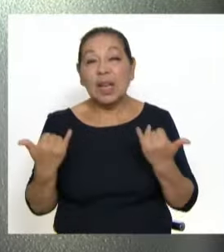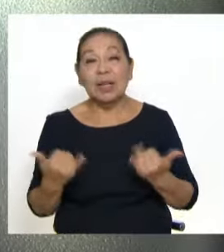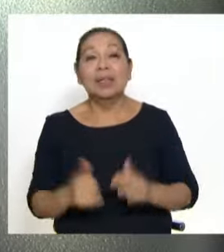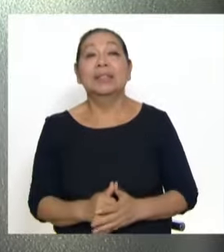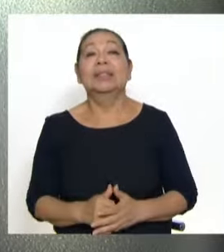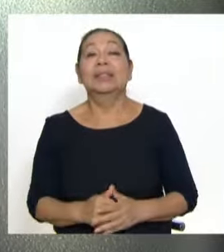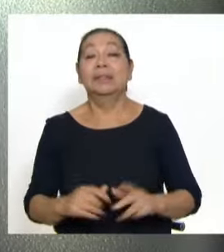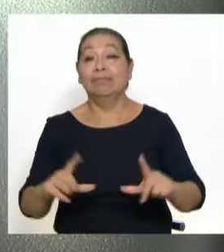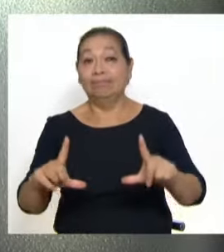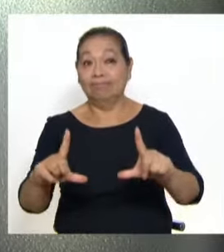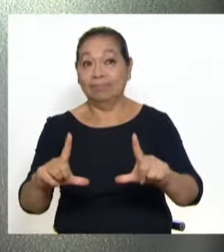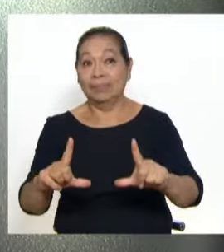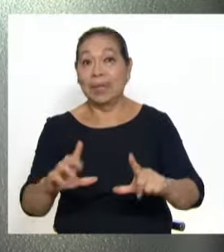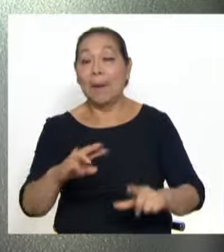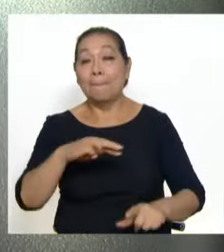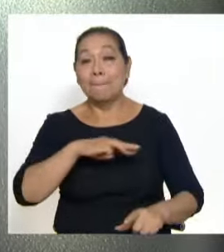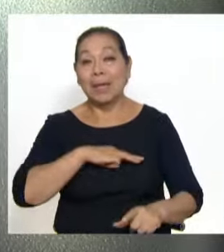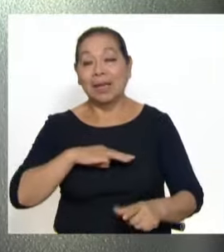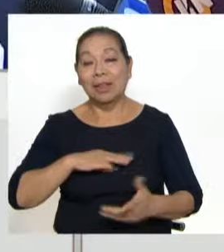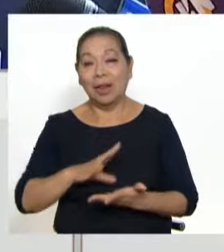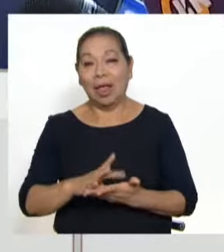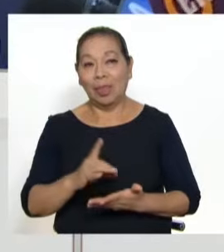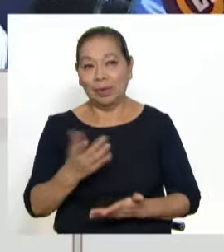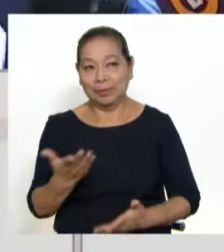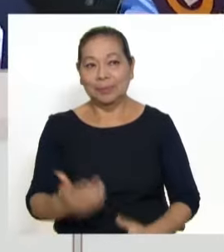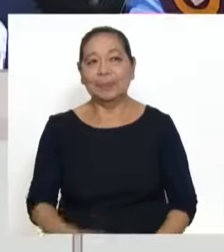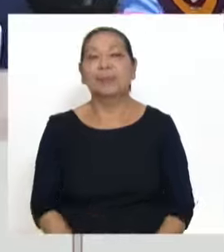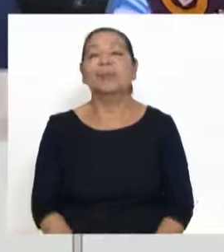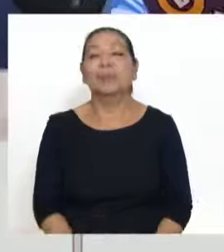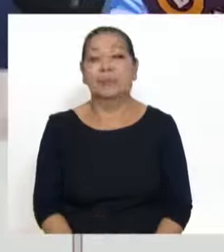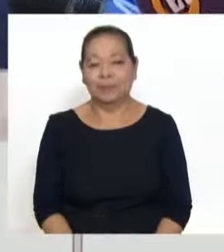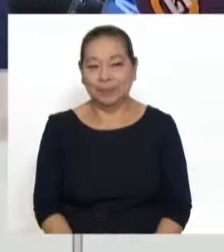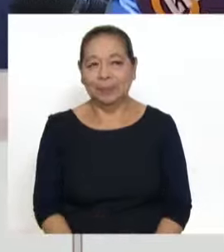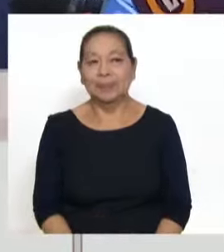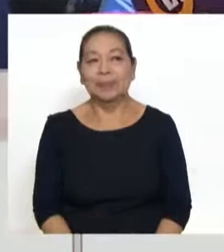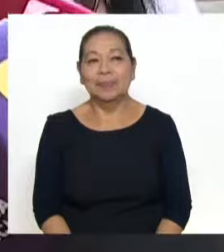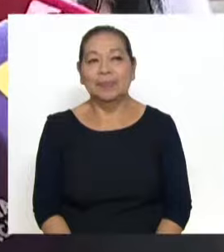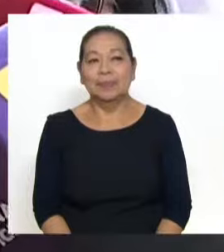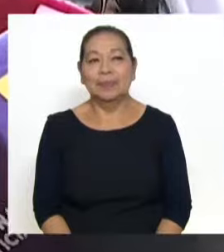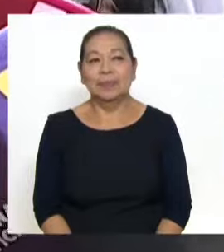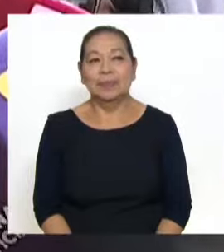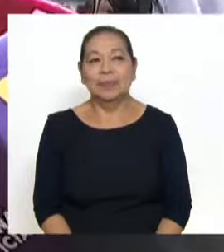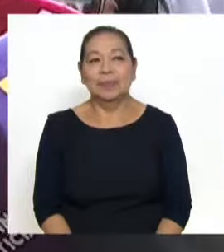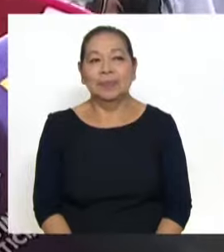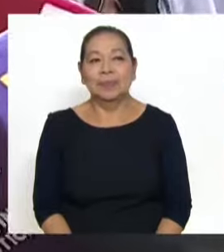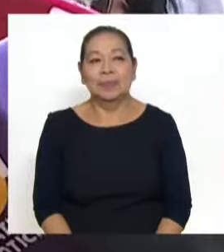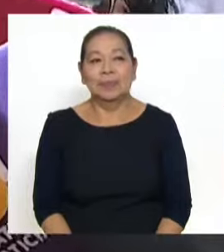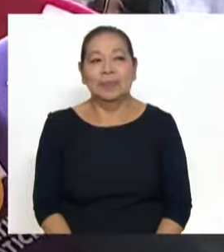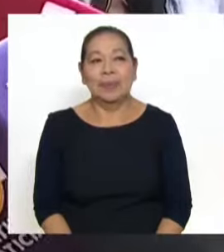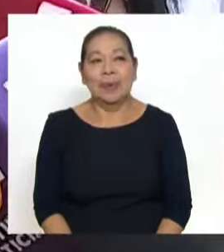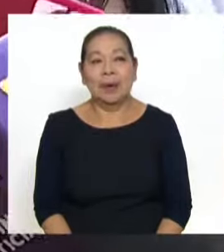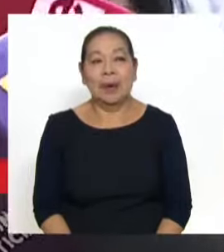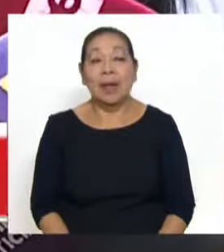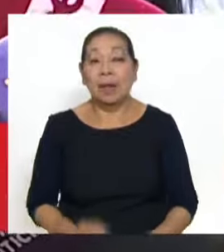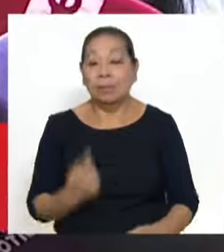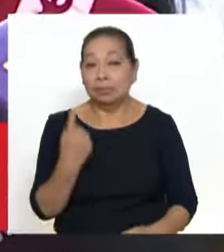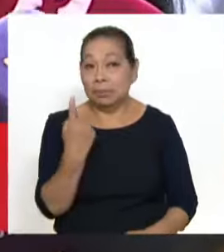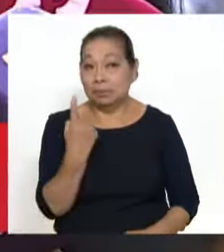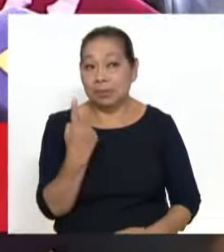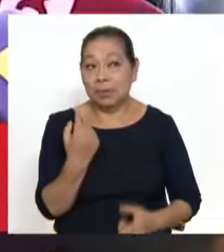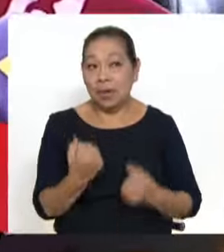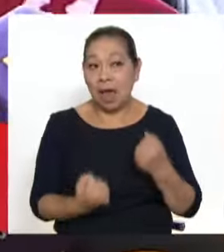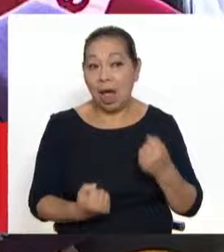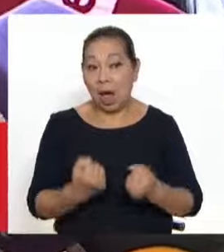Aldo Llanos porque ya está declarando el ministro de Educación, Morgan Quero. Adelante contigo, Aldo. Y el primer vehículo